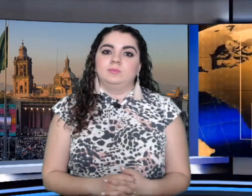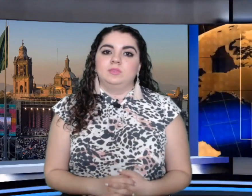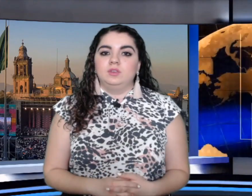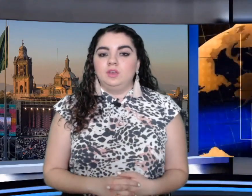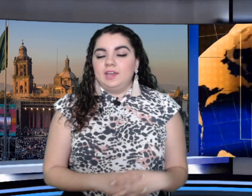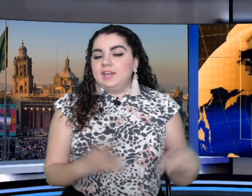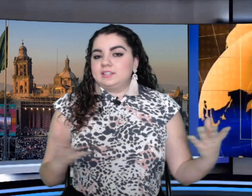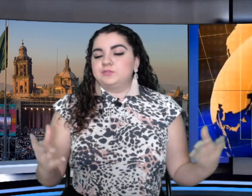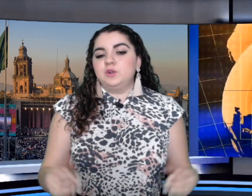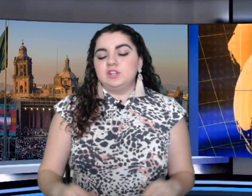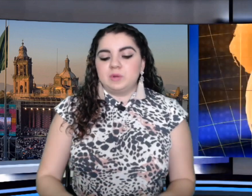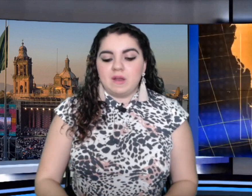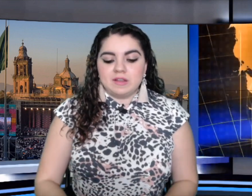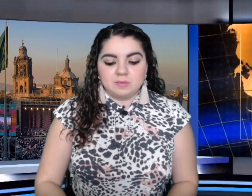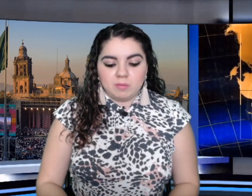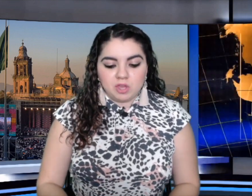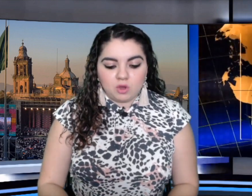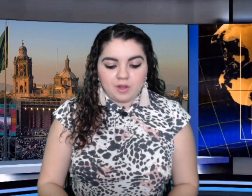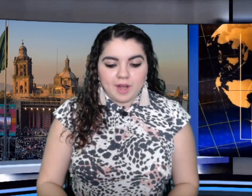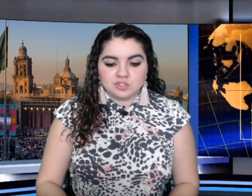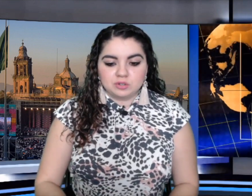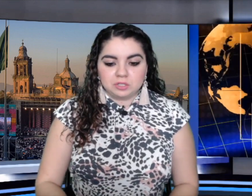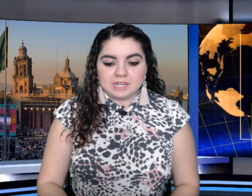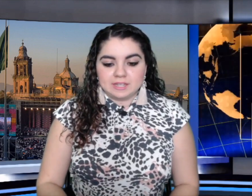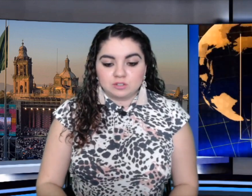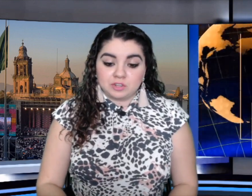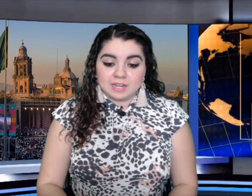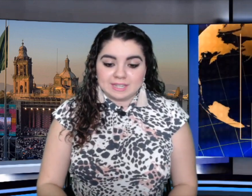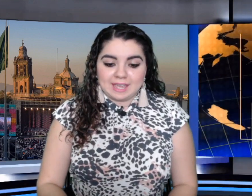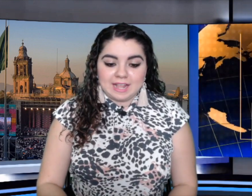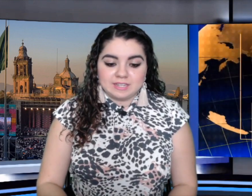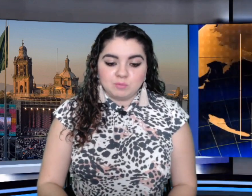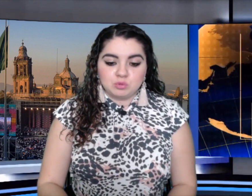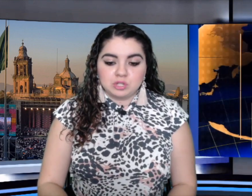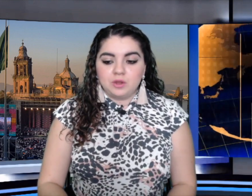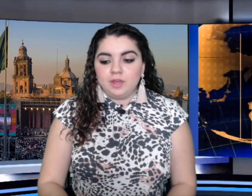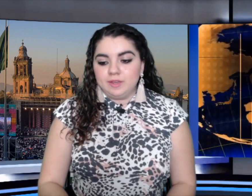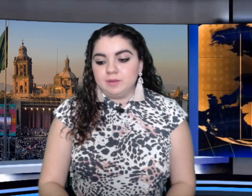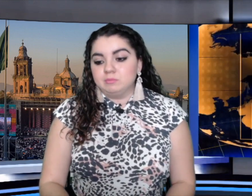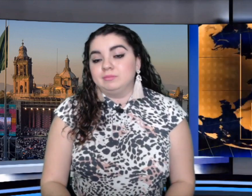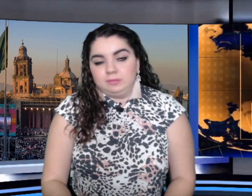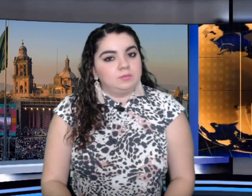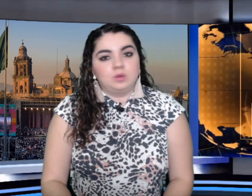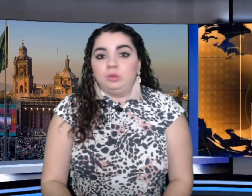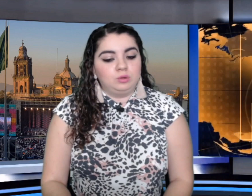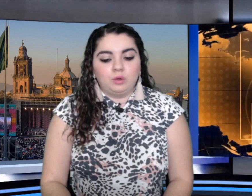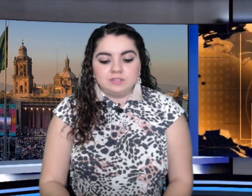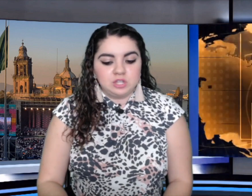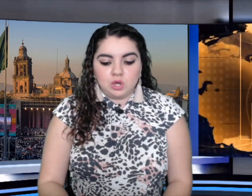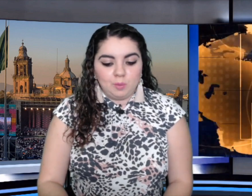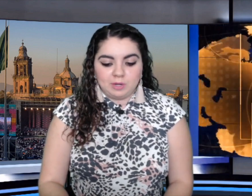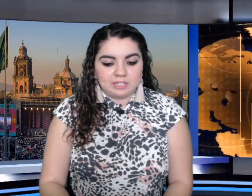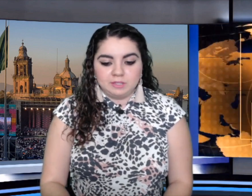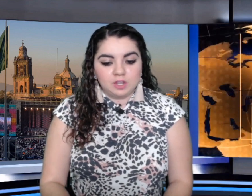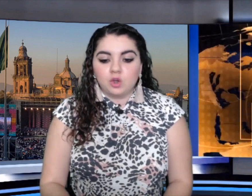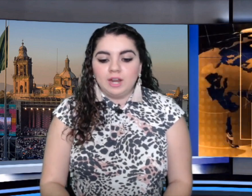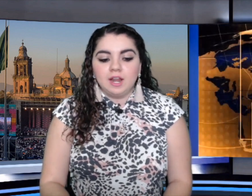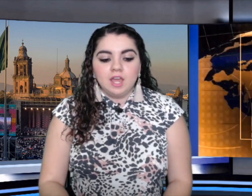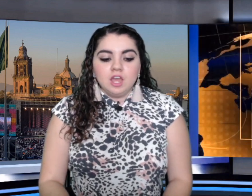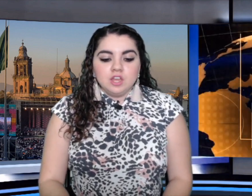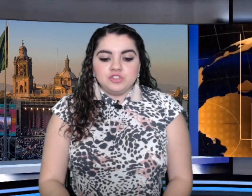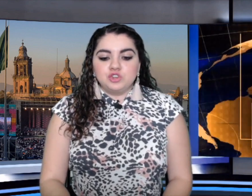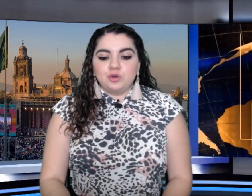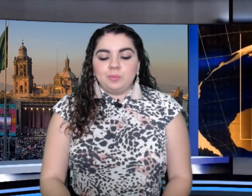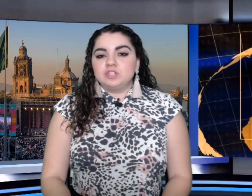descenso. Esas fueron las palabras de mi amigo Nacho Rodríguez, el Chapucero. Coincido completamente con